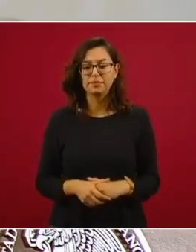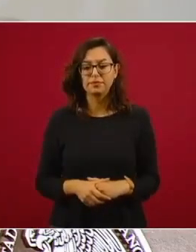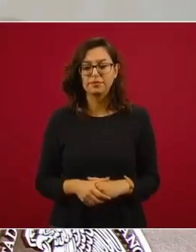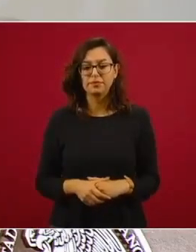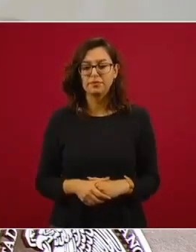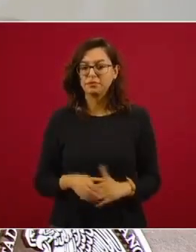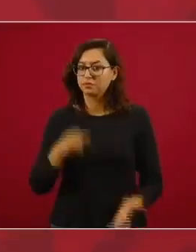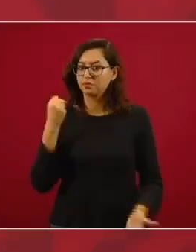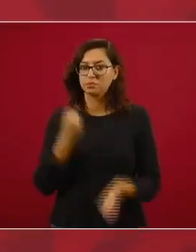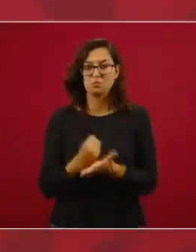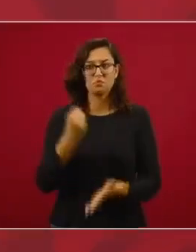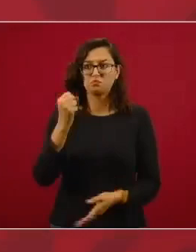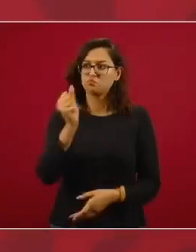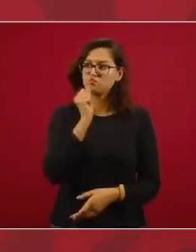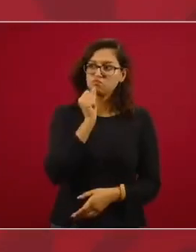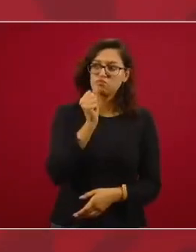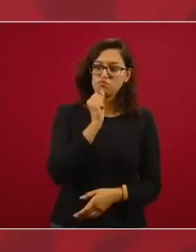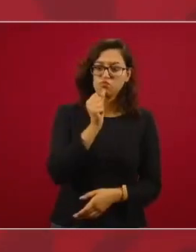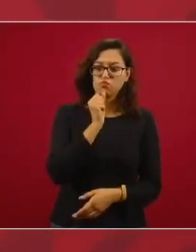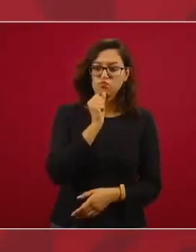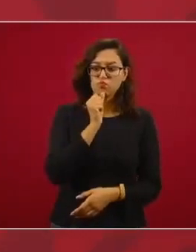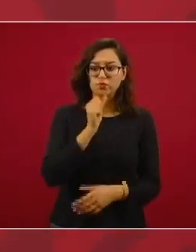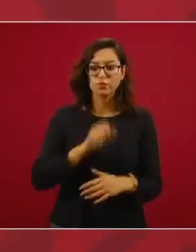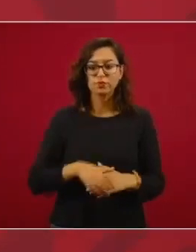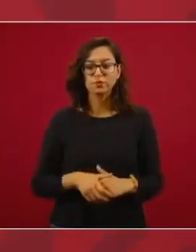no ha sido aprobada,